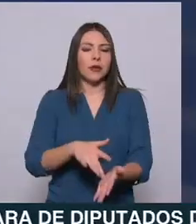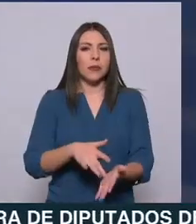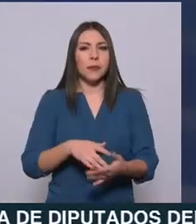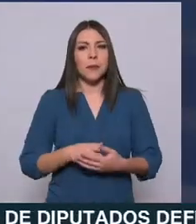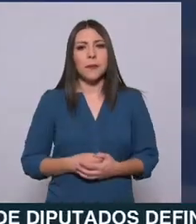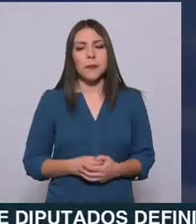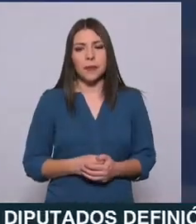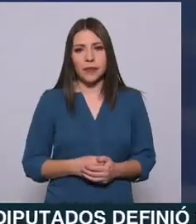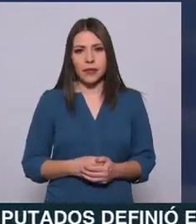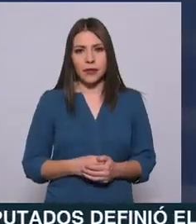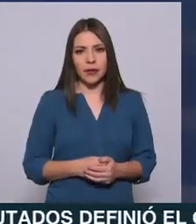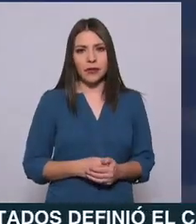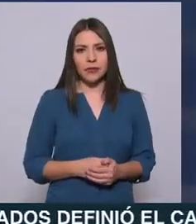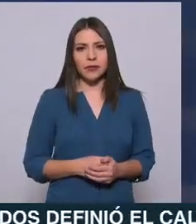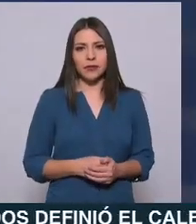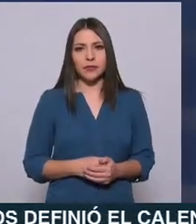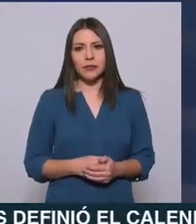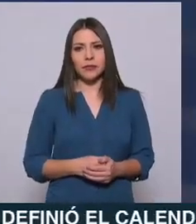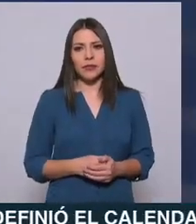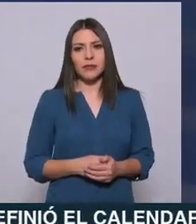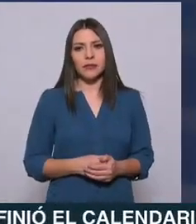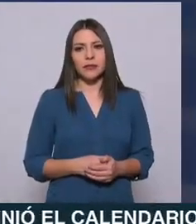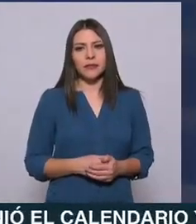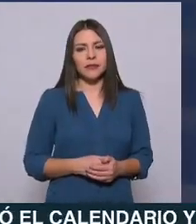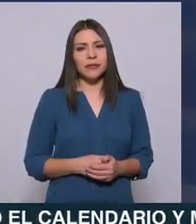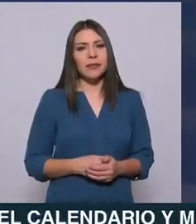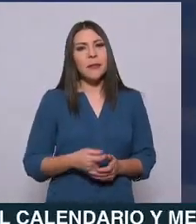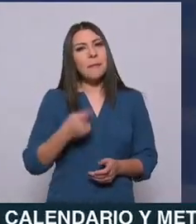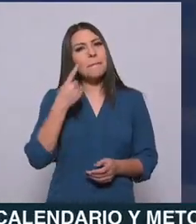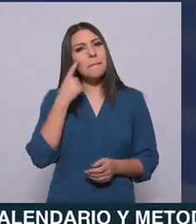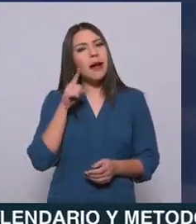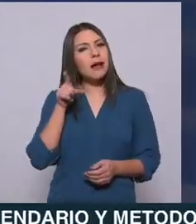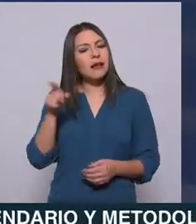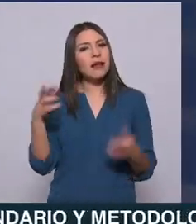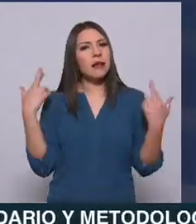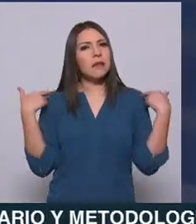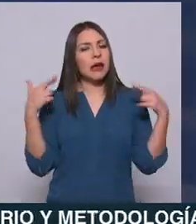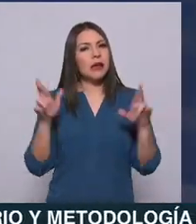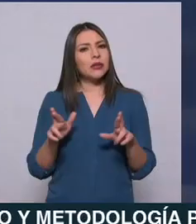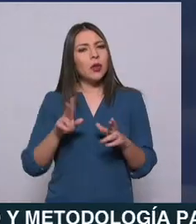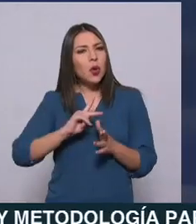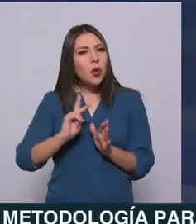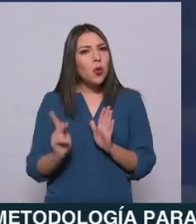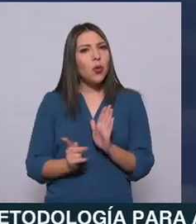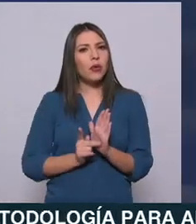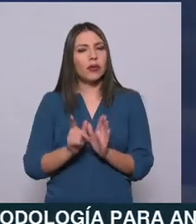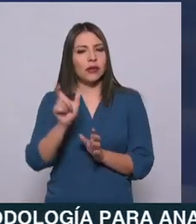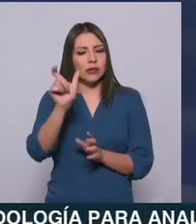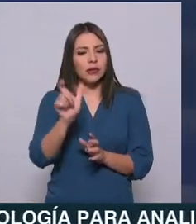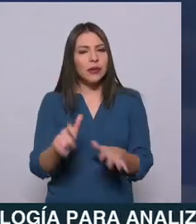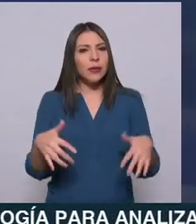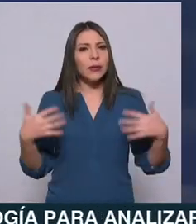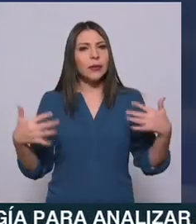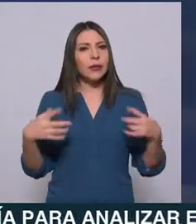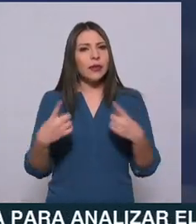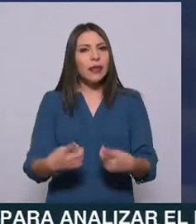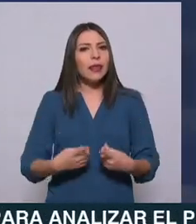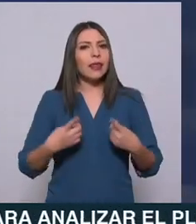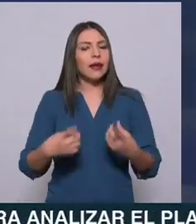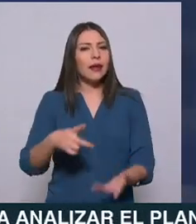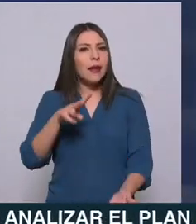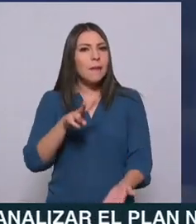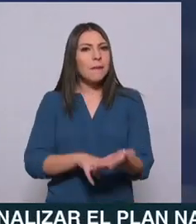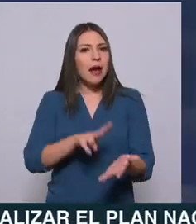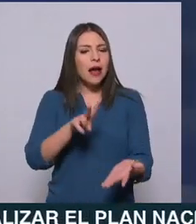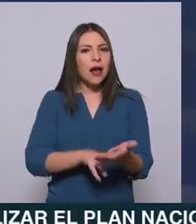reivindicar, ¿no? La figura del maestro, ¿no? Los maestros actualmente ya han perdido incluso